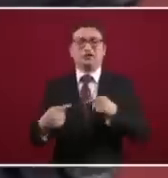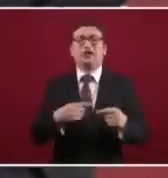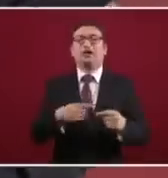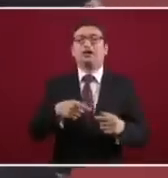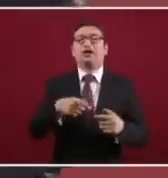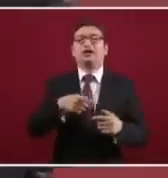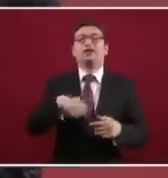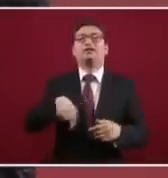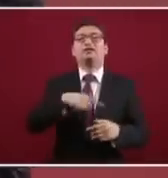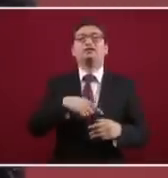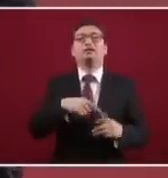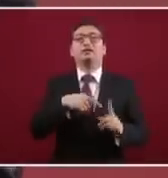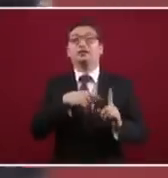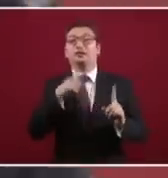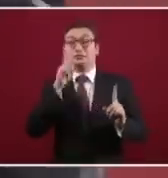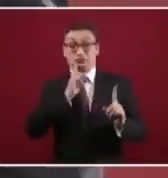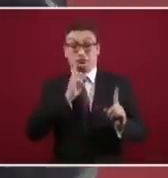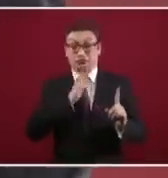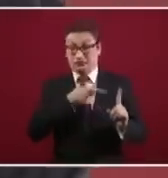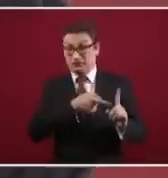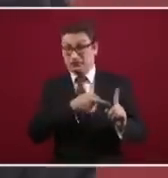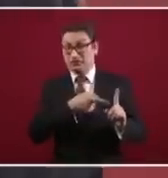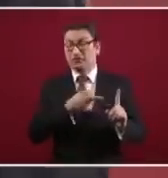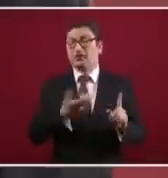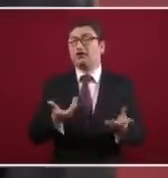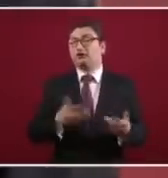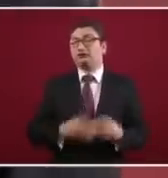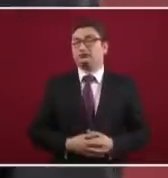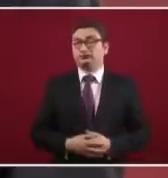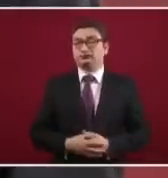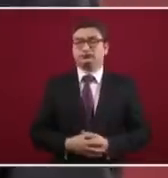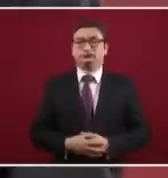de que ella va a